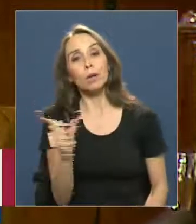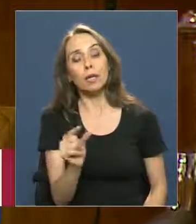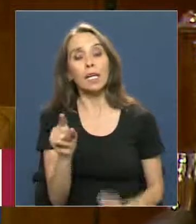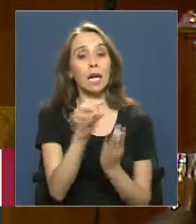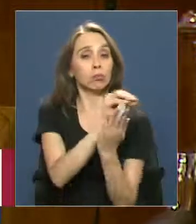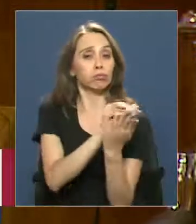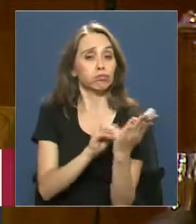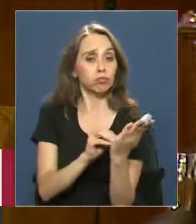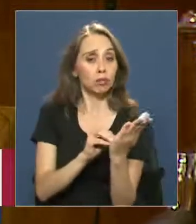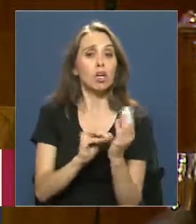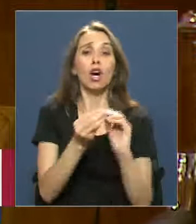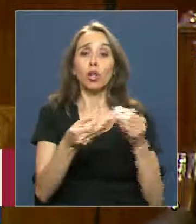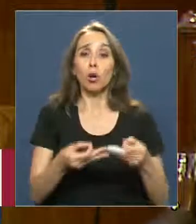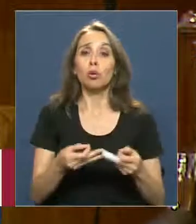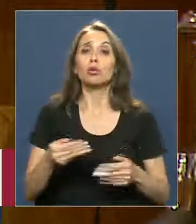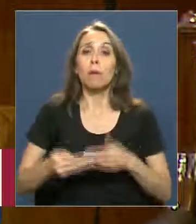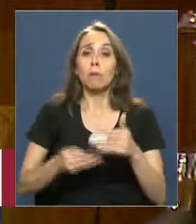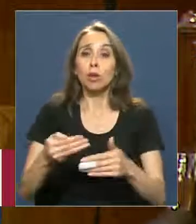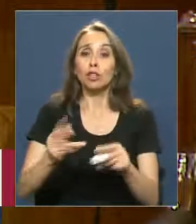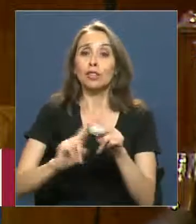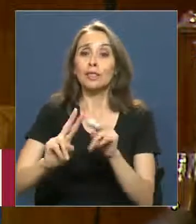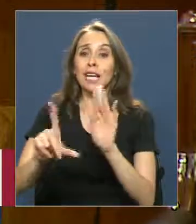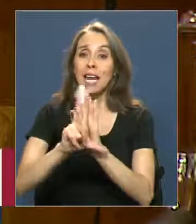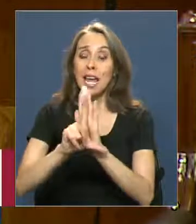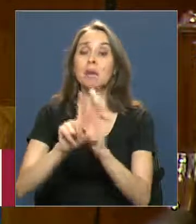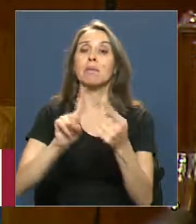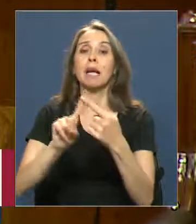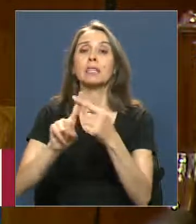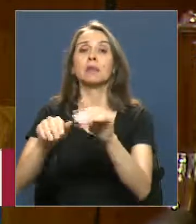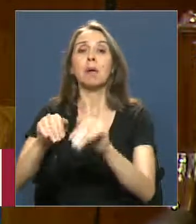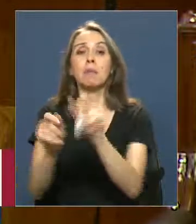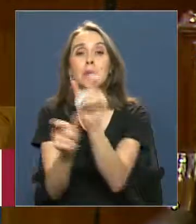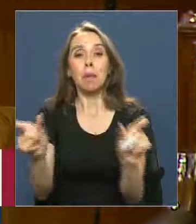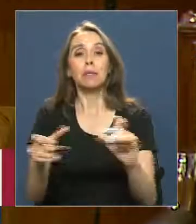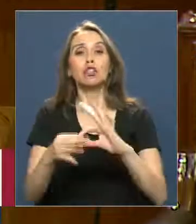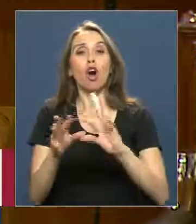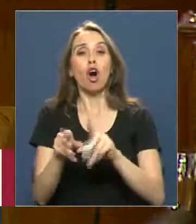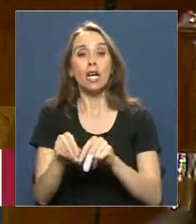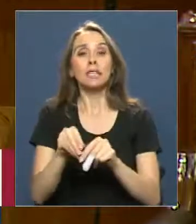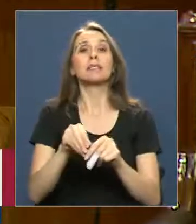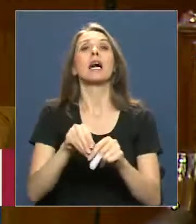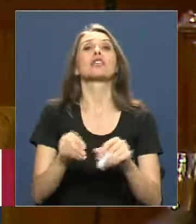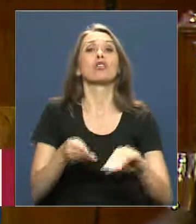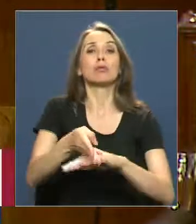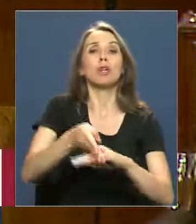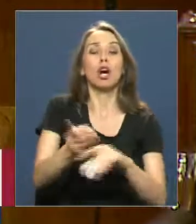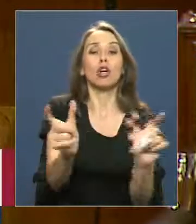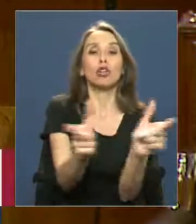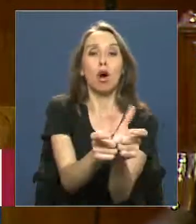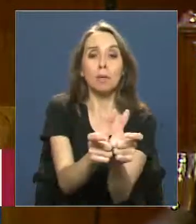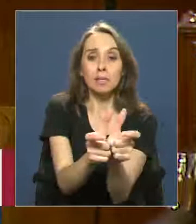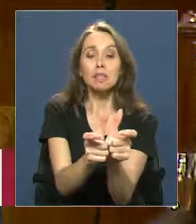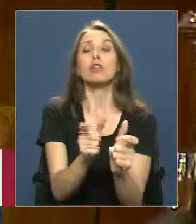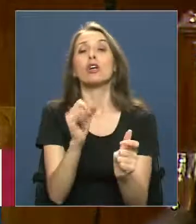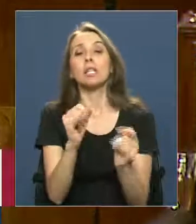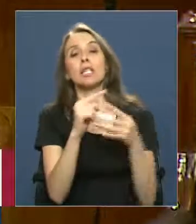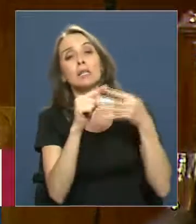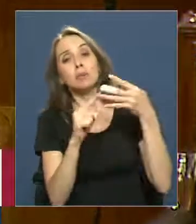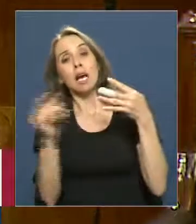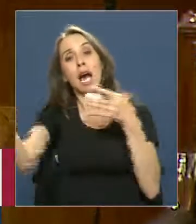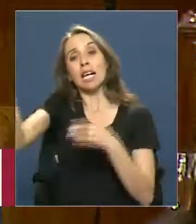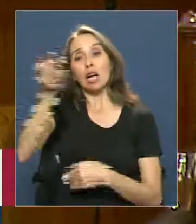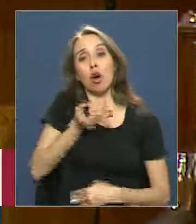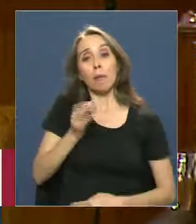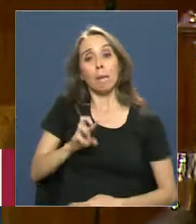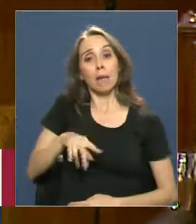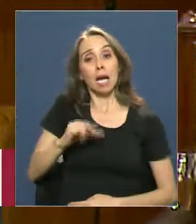que en el proceso legislativo participen las mismas personas u organizaciones en comisiones. Además, entrega una serie de recomendaciones con el